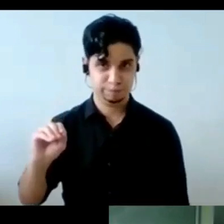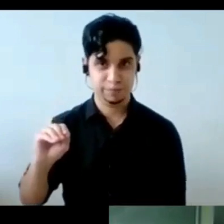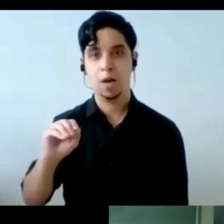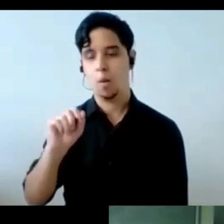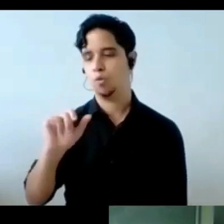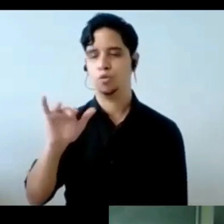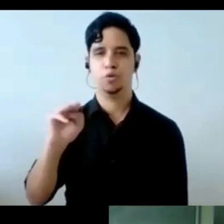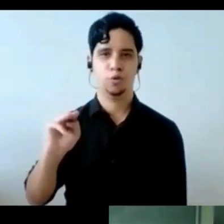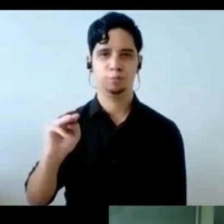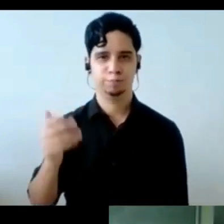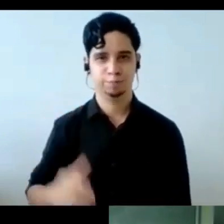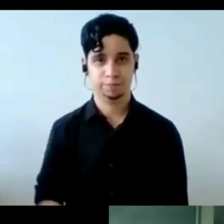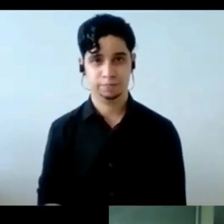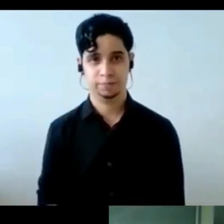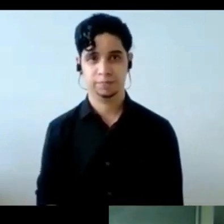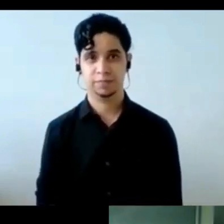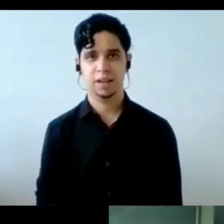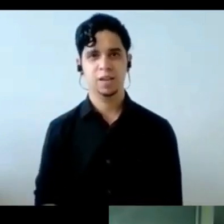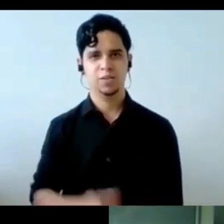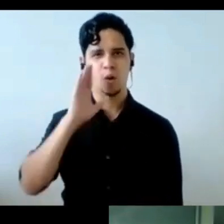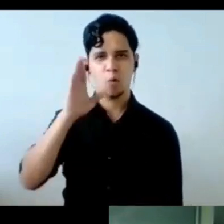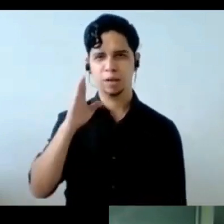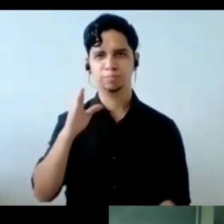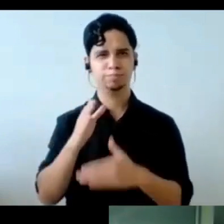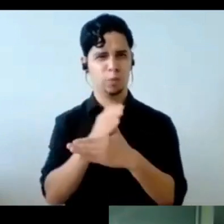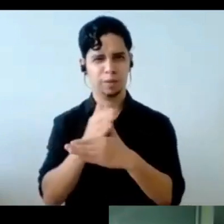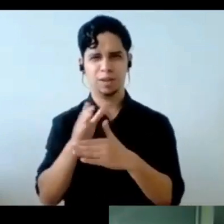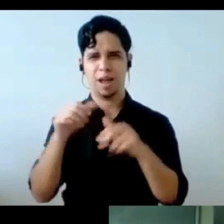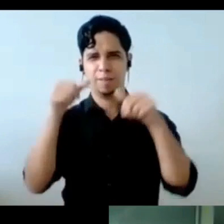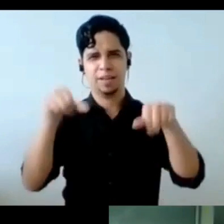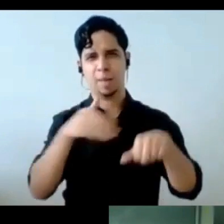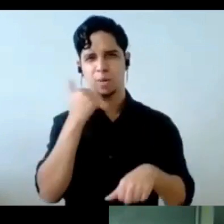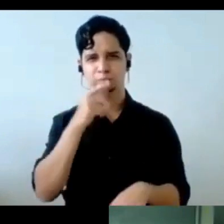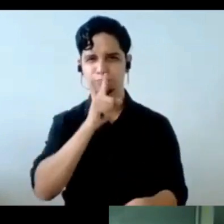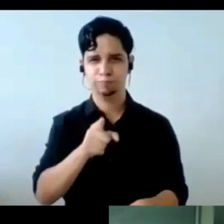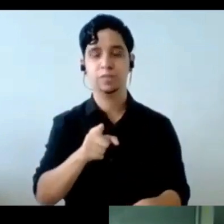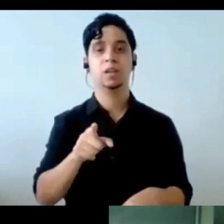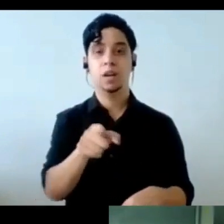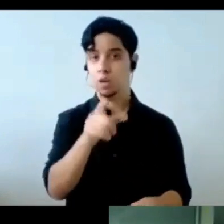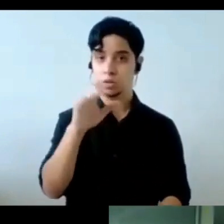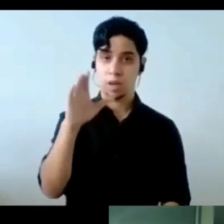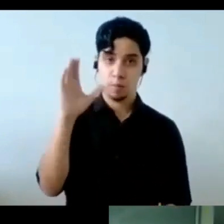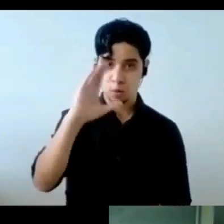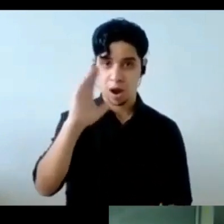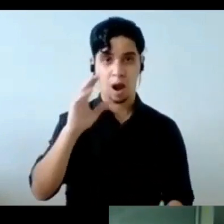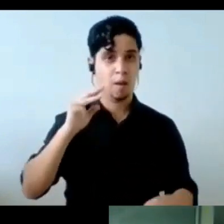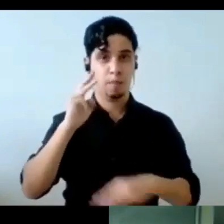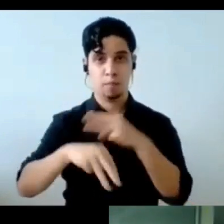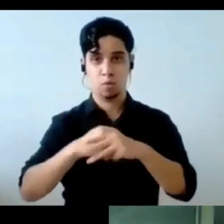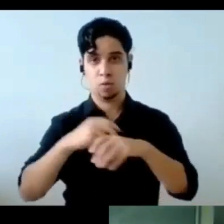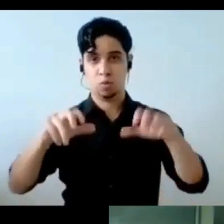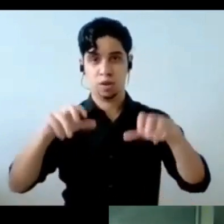Yo creo que también vamos a tener que ponerlo en la página. Porque... Sí, vamos a ponerlo. Y busque el Mundo de los Muñecos, que es una camisa